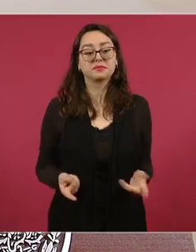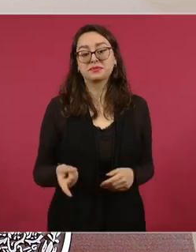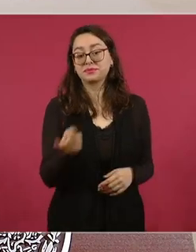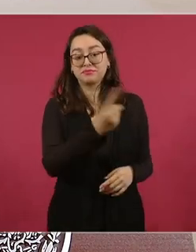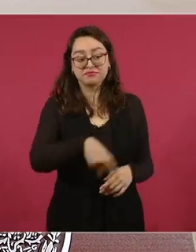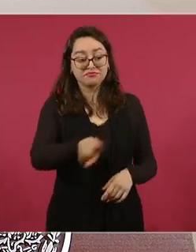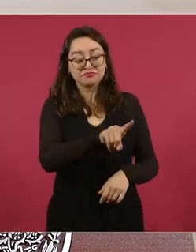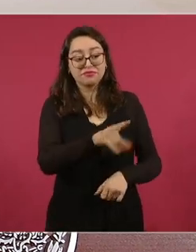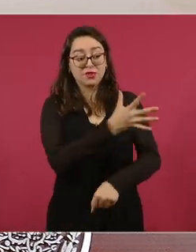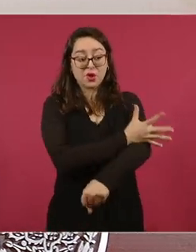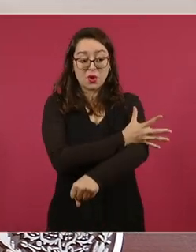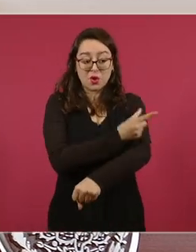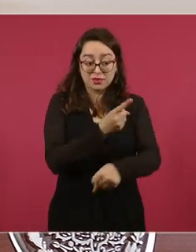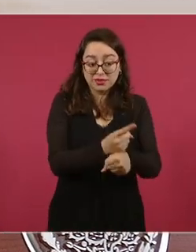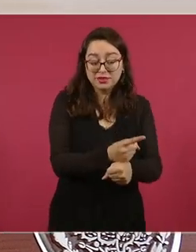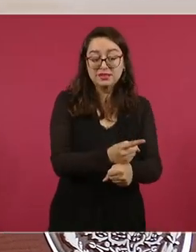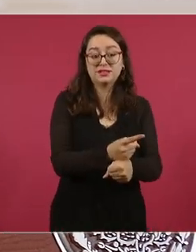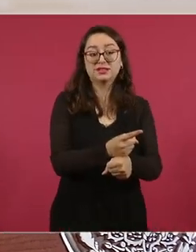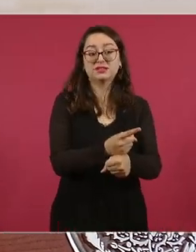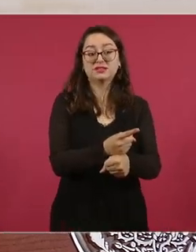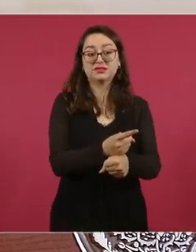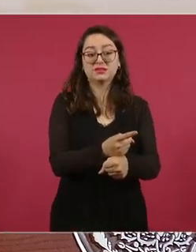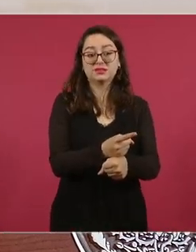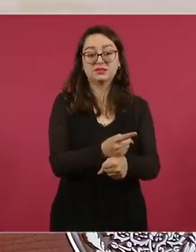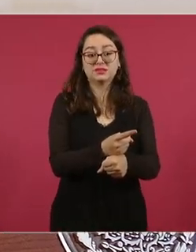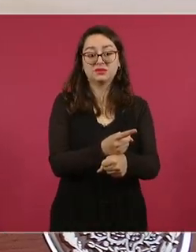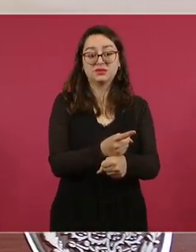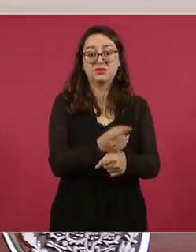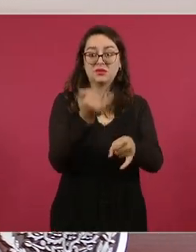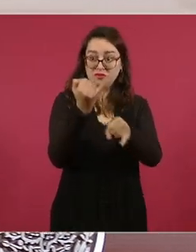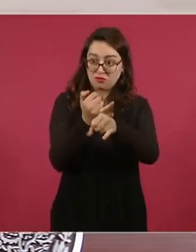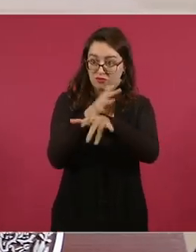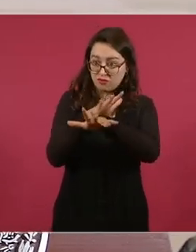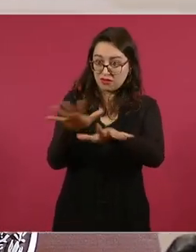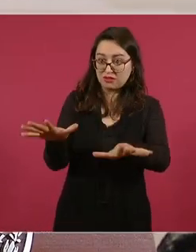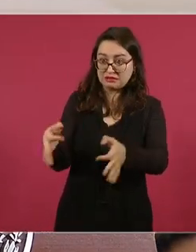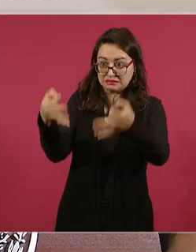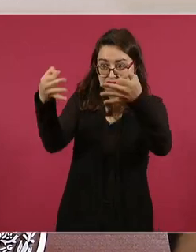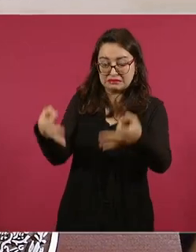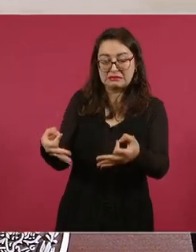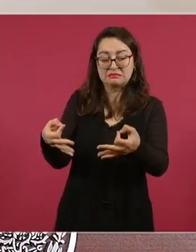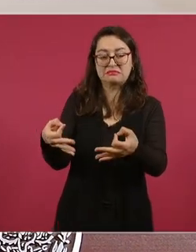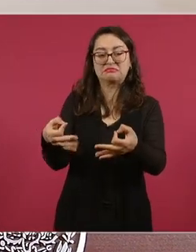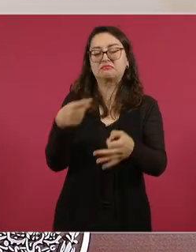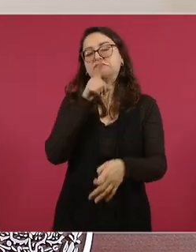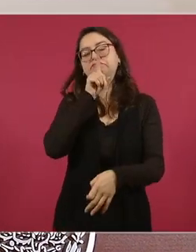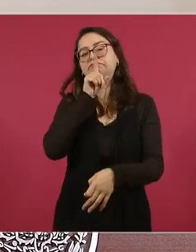dejar de recibir dinero.